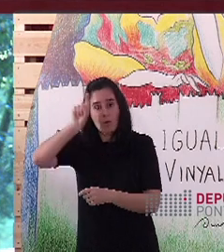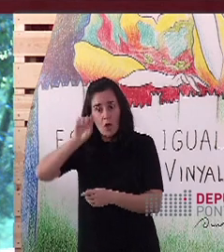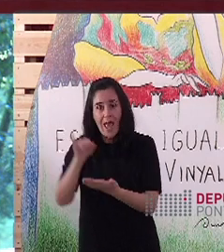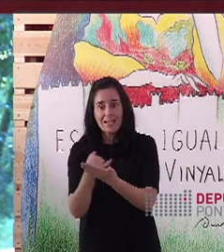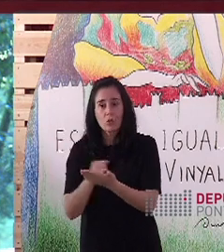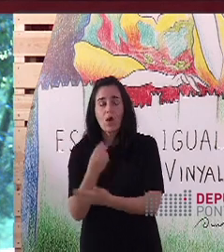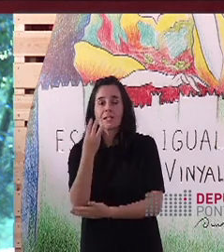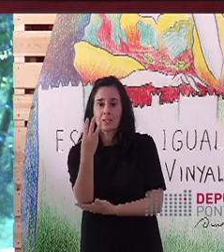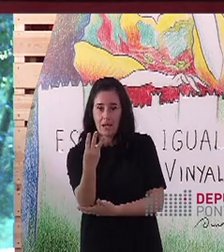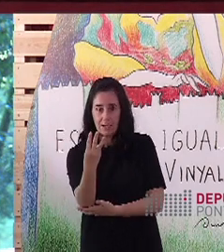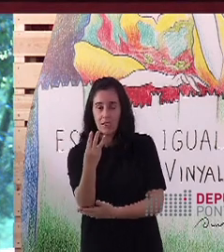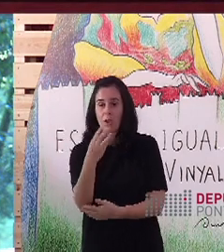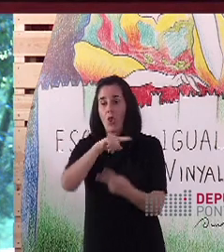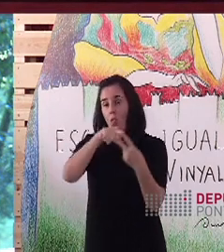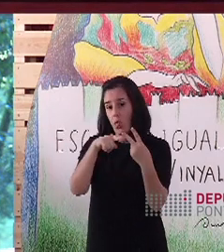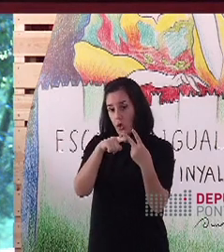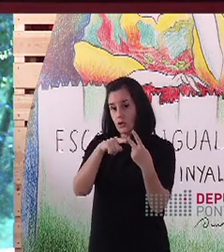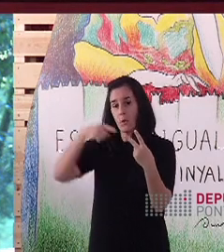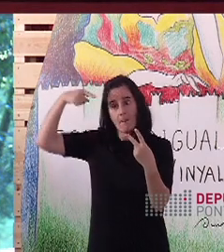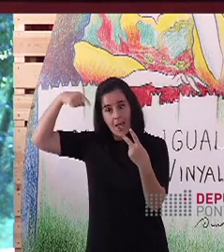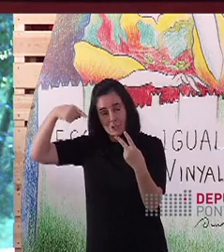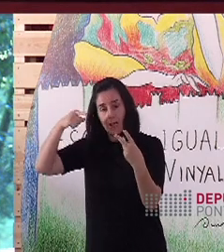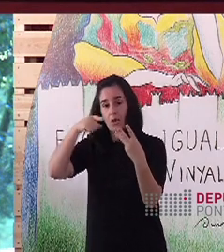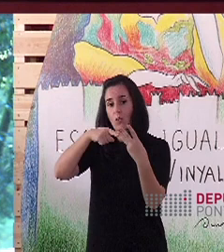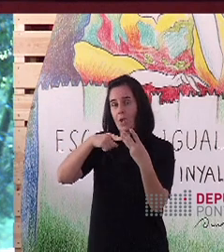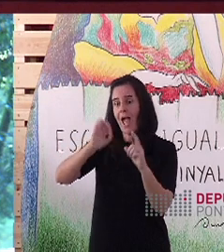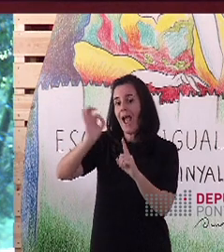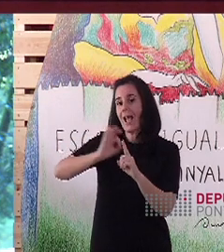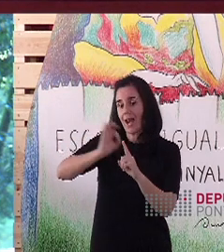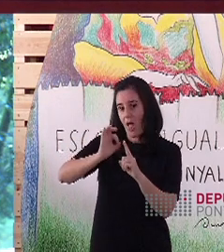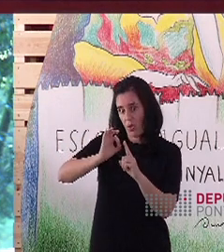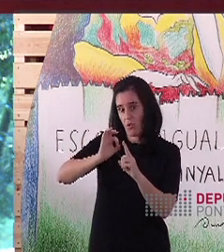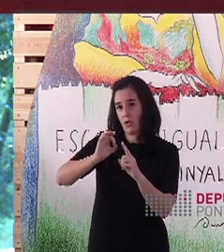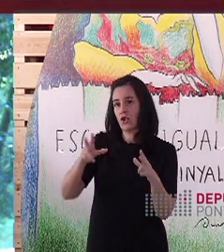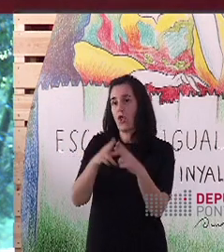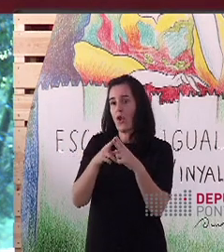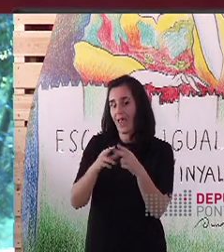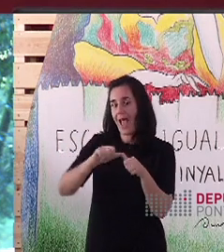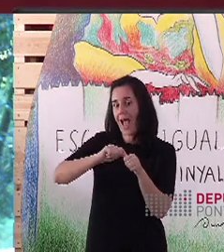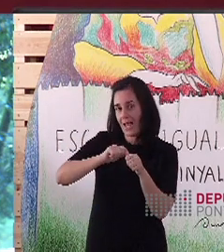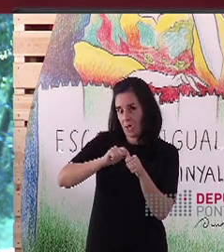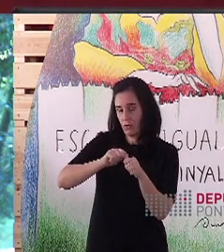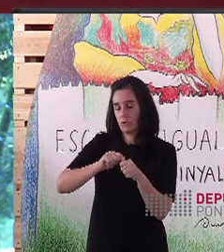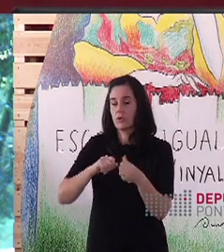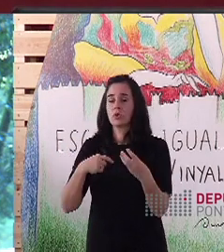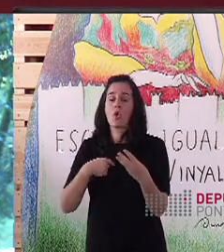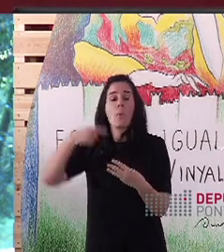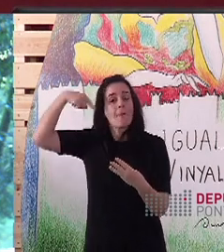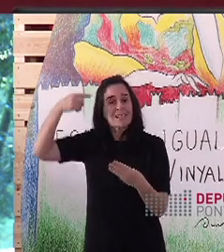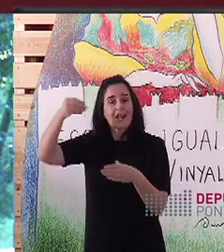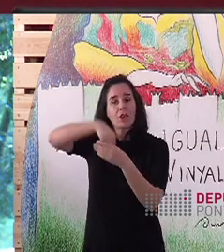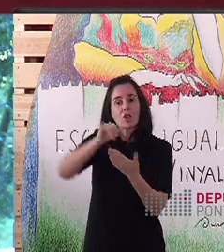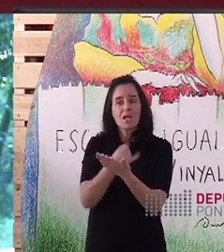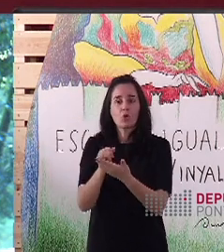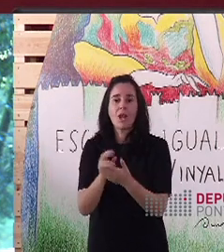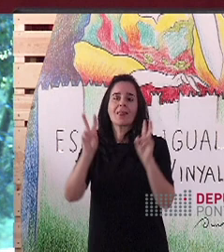máster, una en el grado, una de ellas en el grado es Sociología del Género, en el máster doy una asignatura sobre violencia